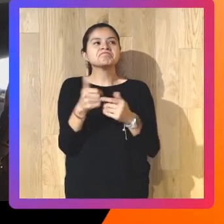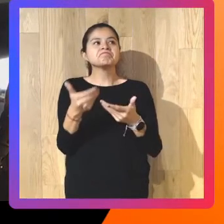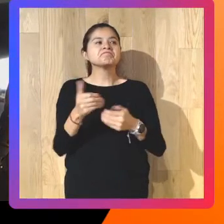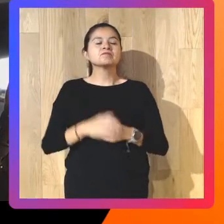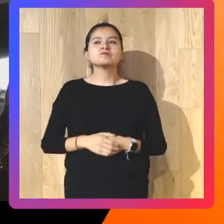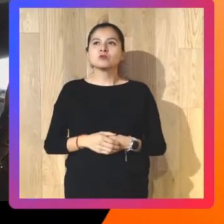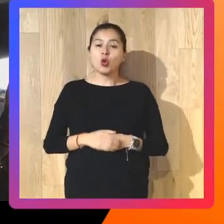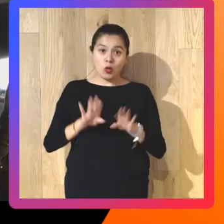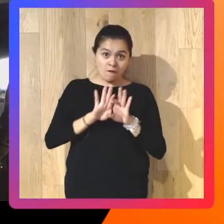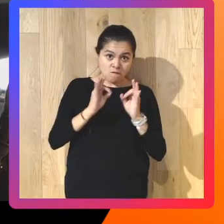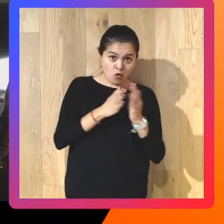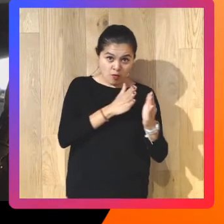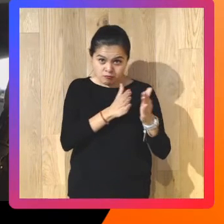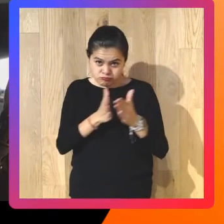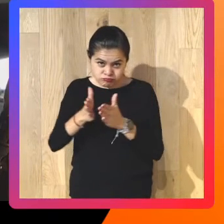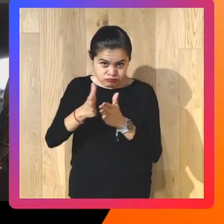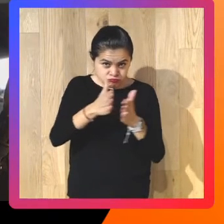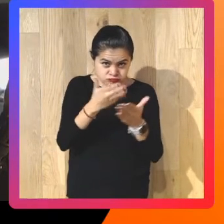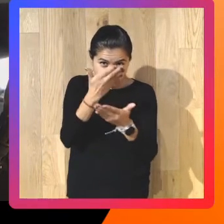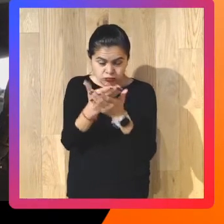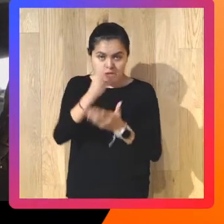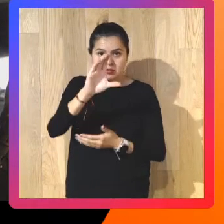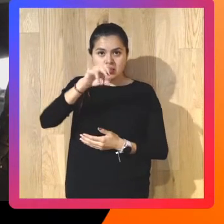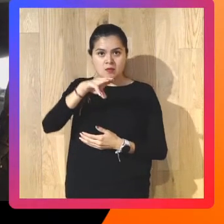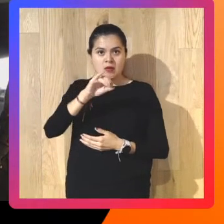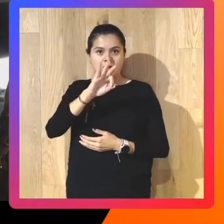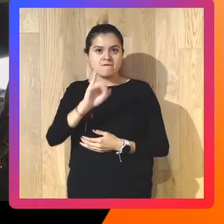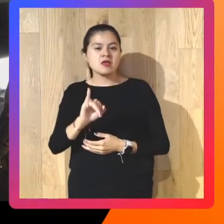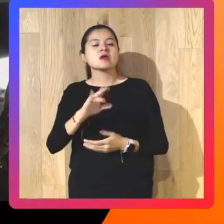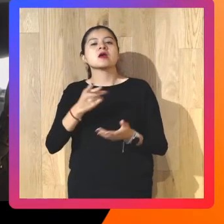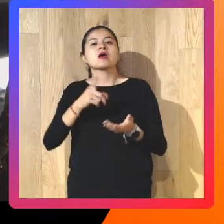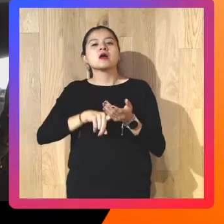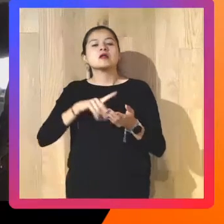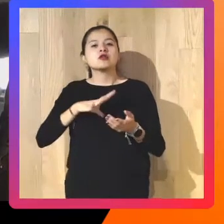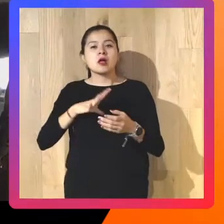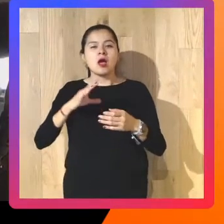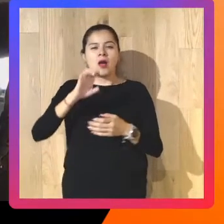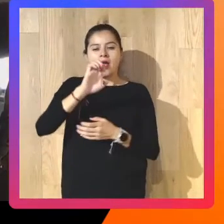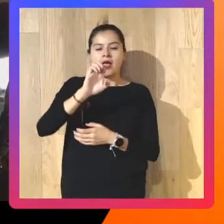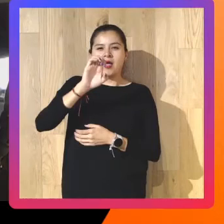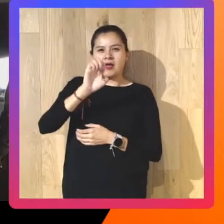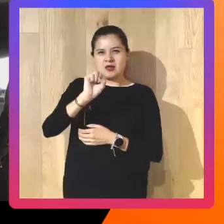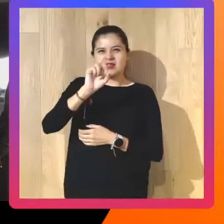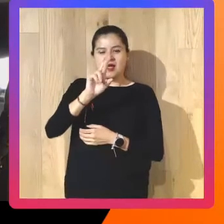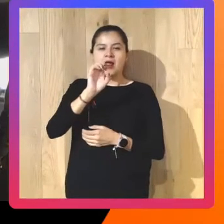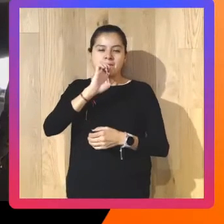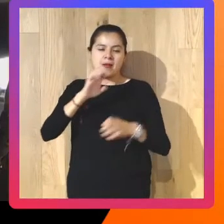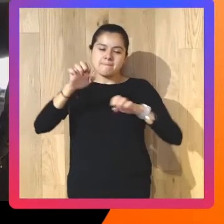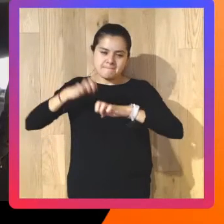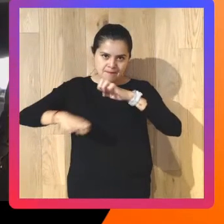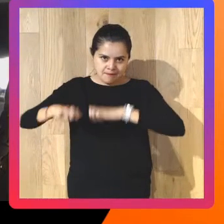una ruta que propone el CEMEFI, que es el distintivo de empresa socialmente responsable, y su